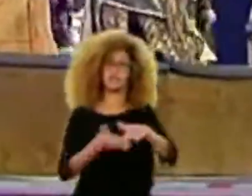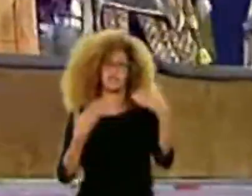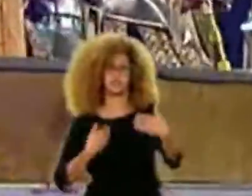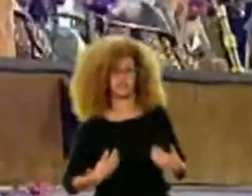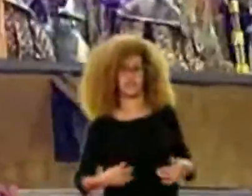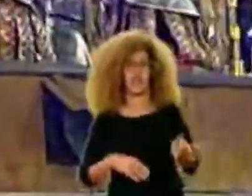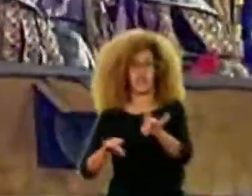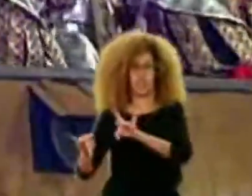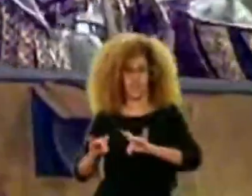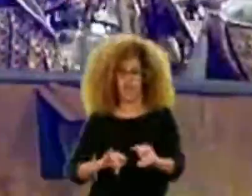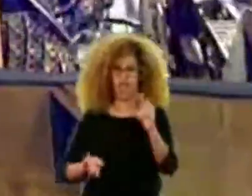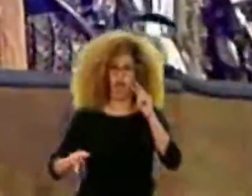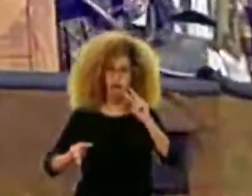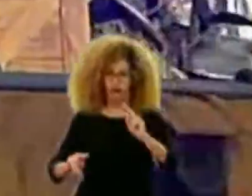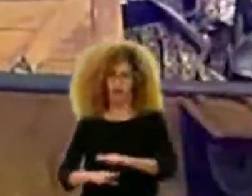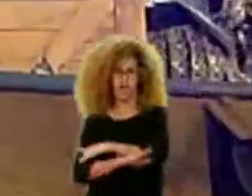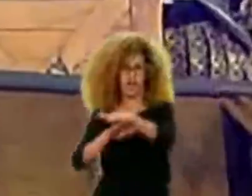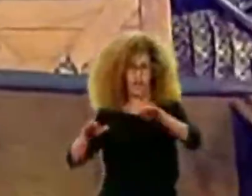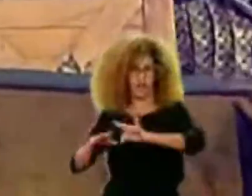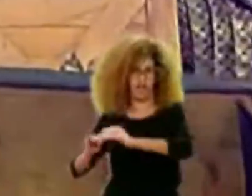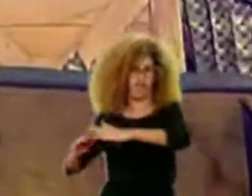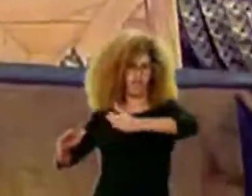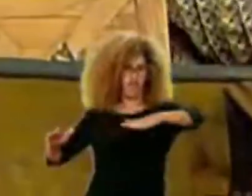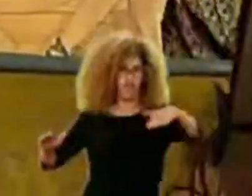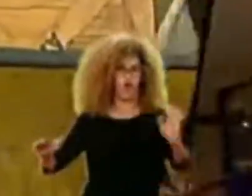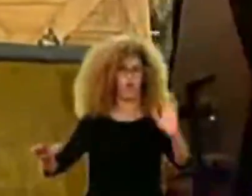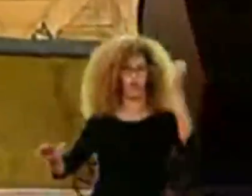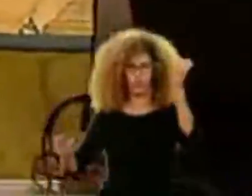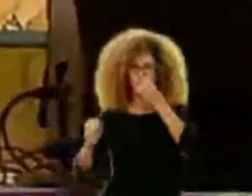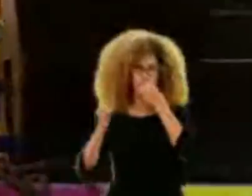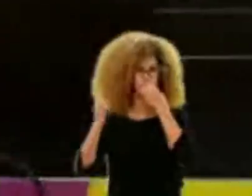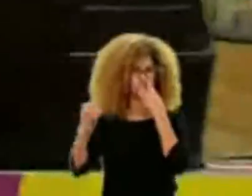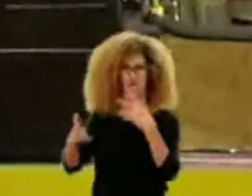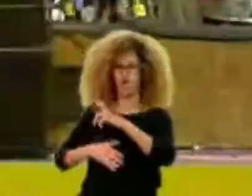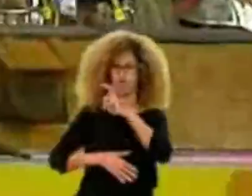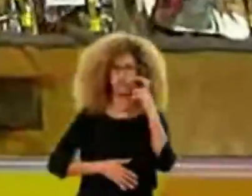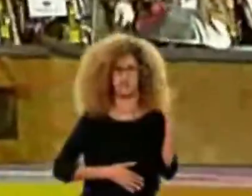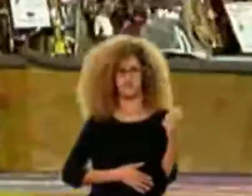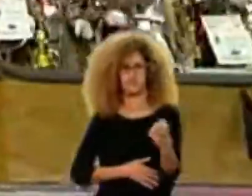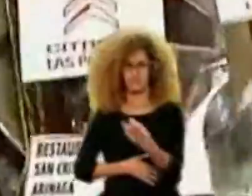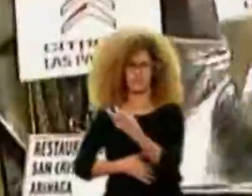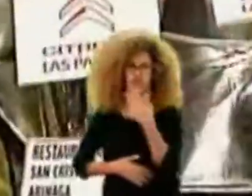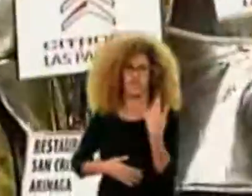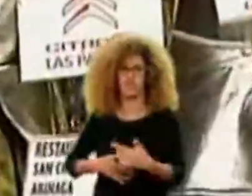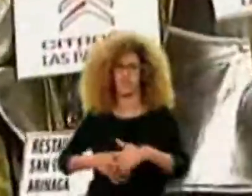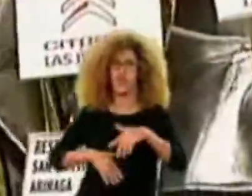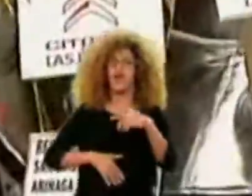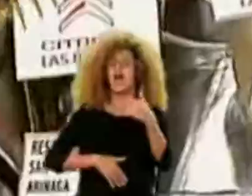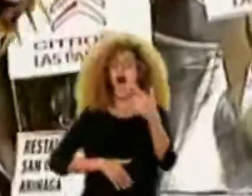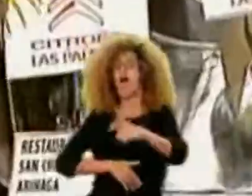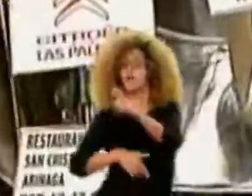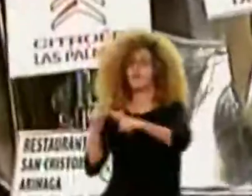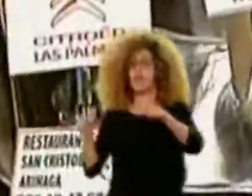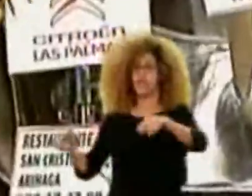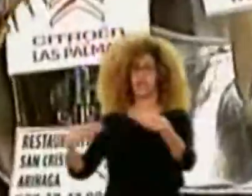prometida. Playas de arena, buen clima y mucho más. A los nativos los haremos esclavos,